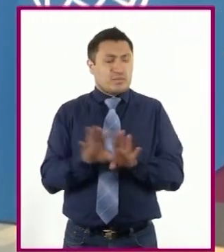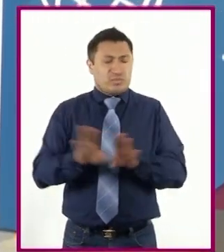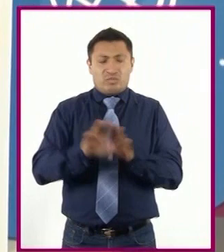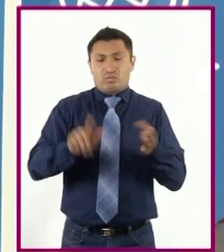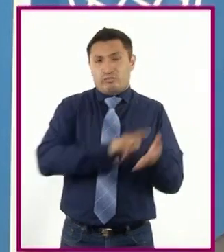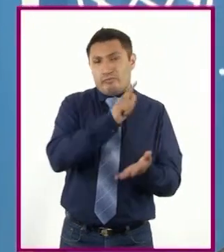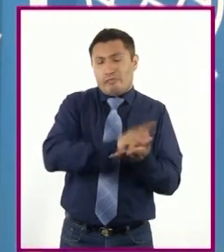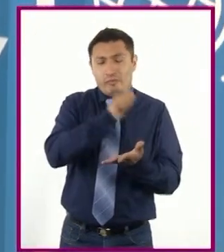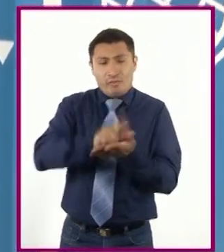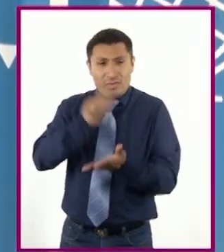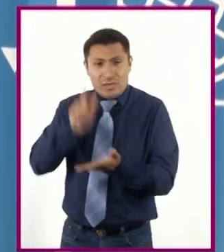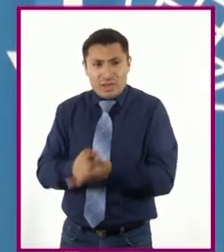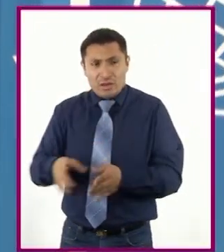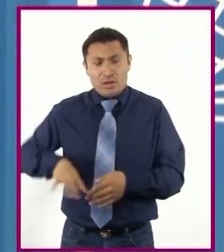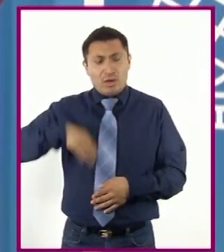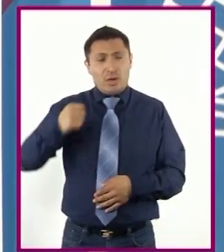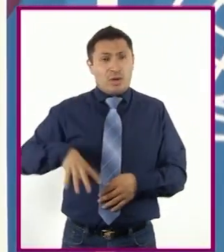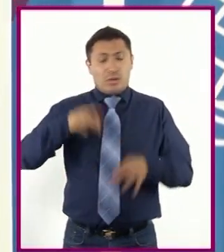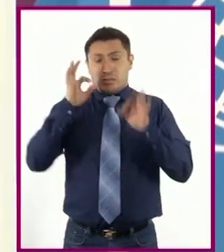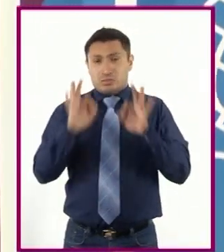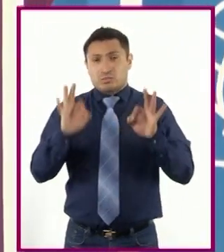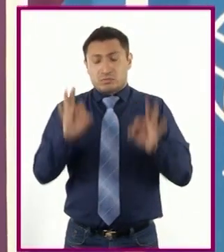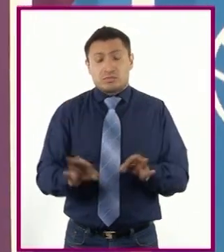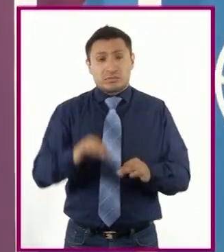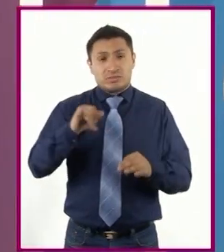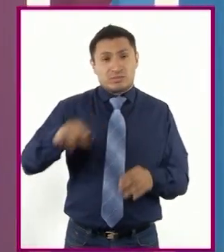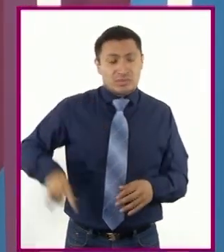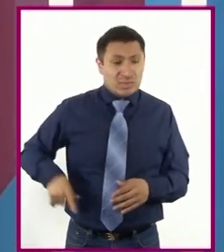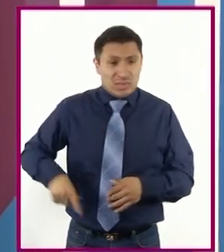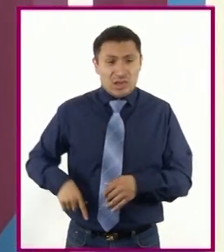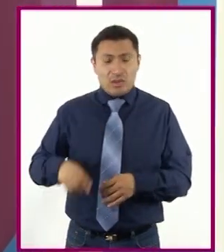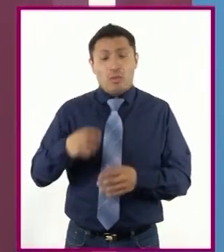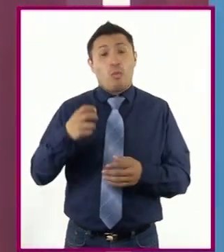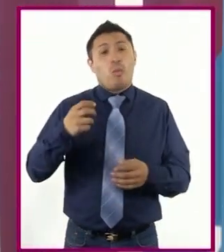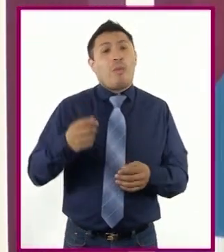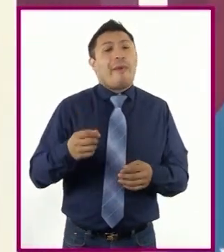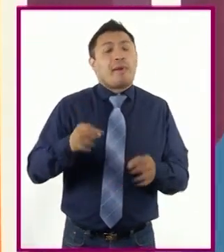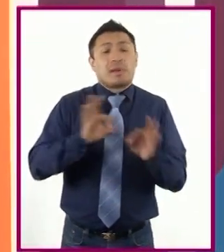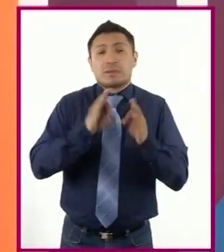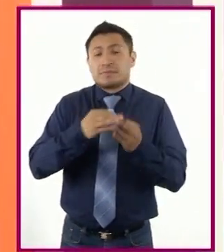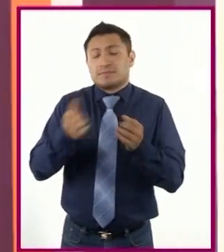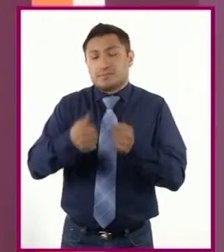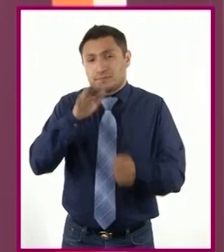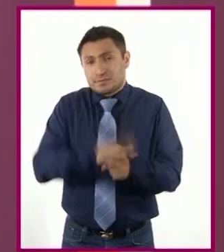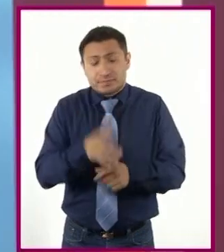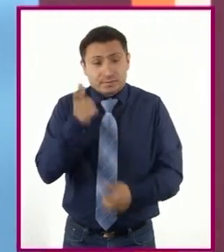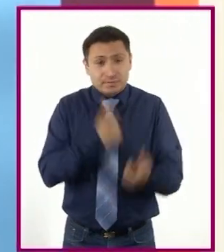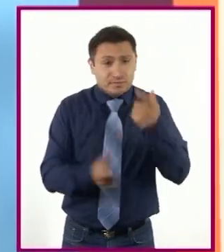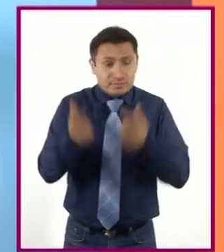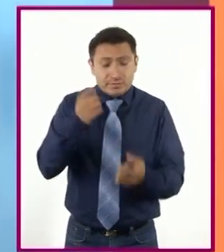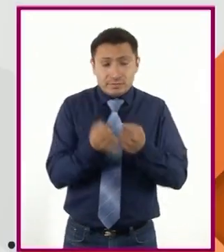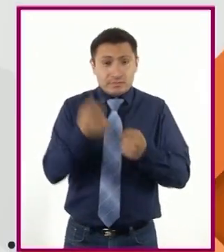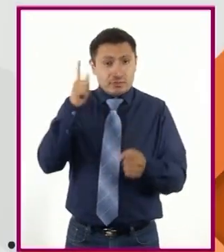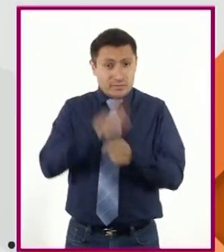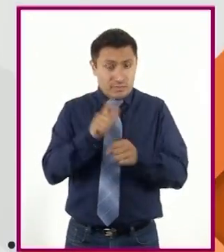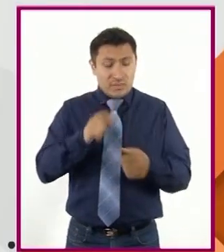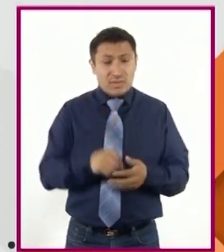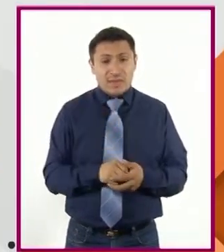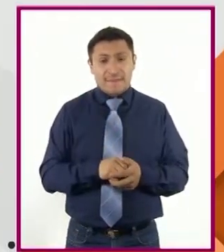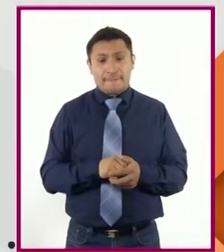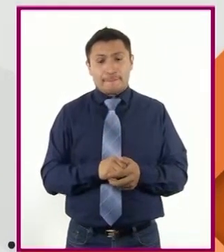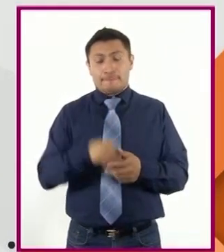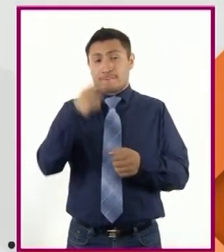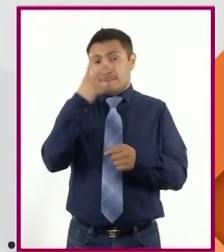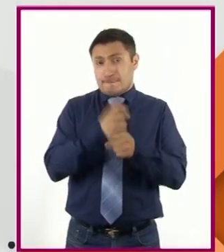leyes intentó dar forma y soporte al imperio desde el punto de vista administrativo, económico y social.